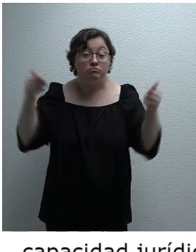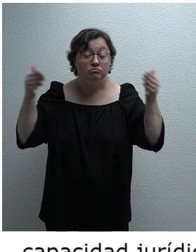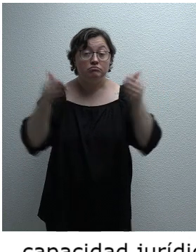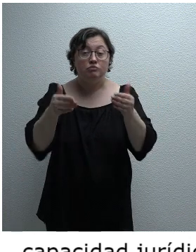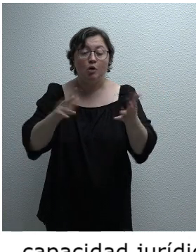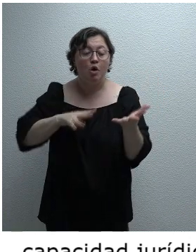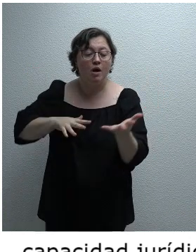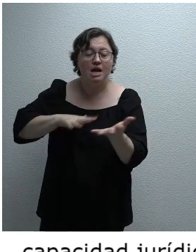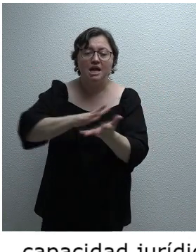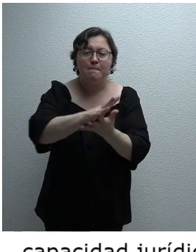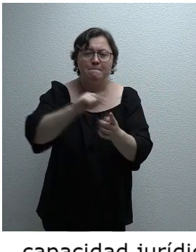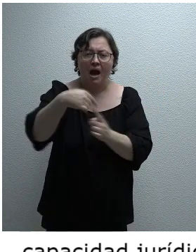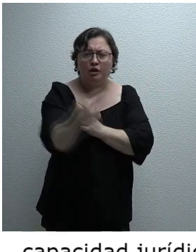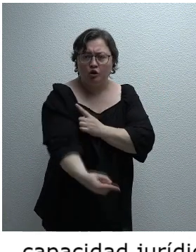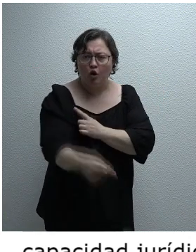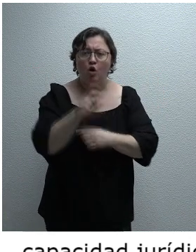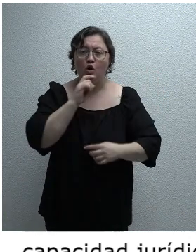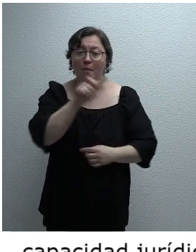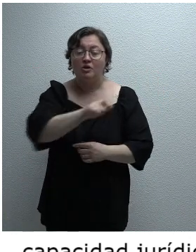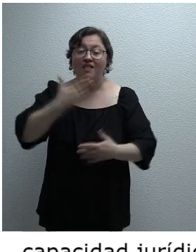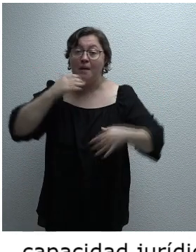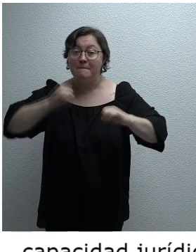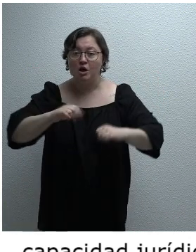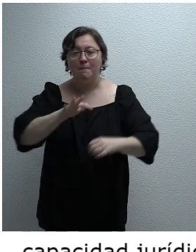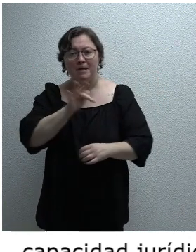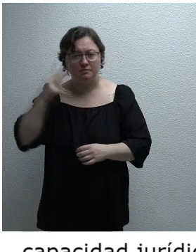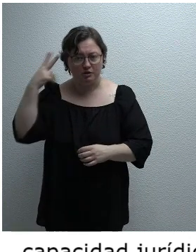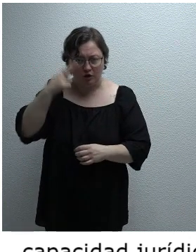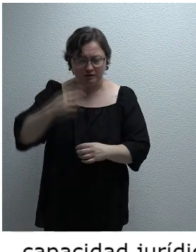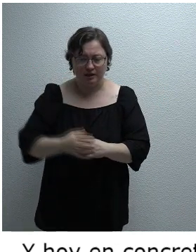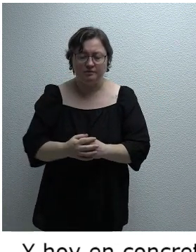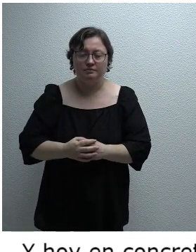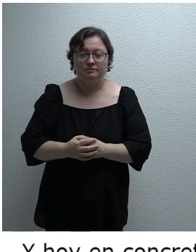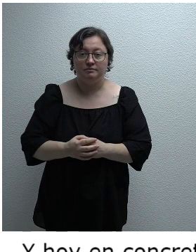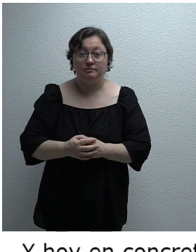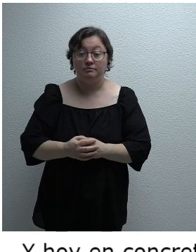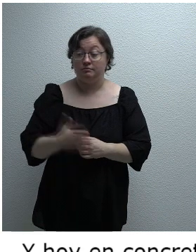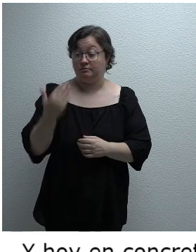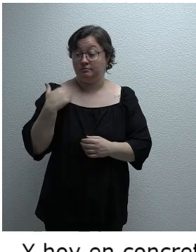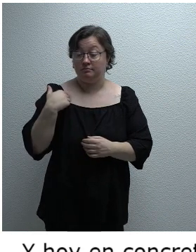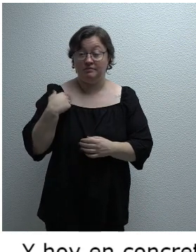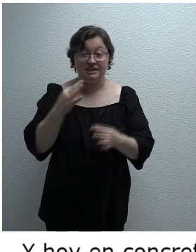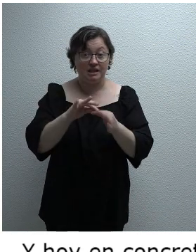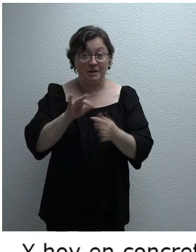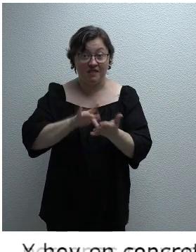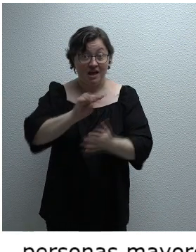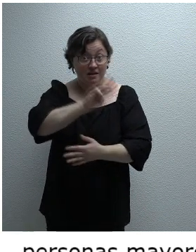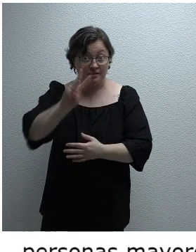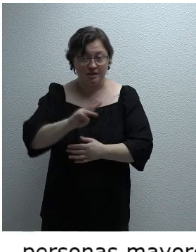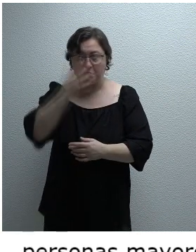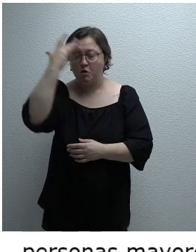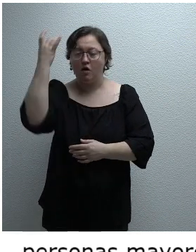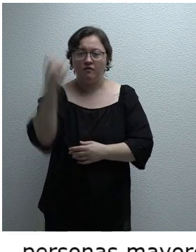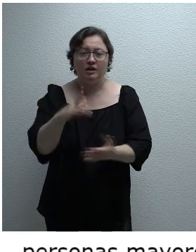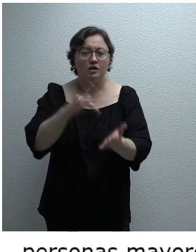impacto y repercusiones de esta en las personas mayores y pensionistas. El pasado 3 de septiembre, por